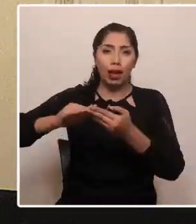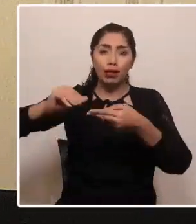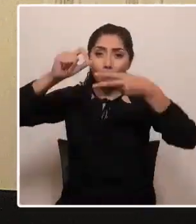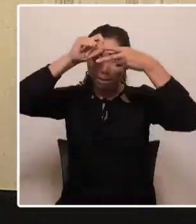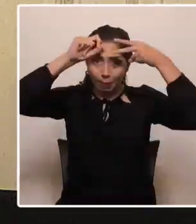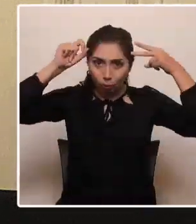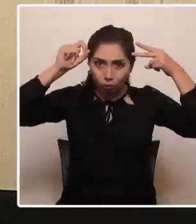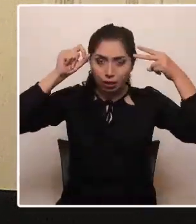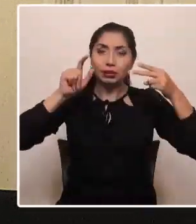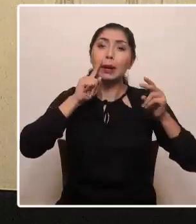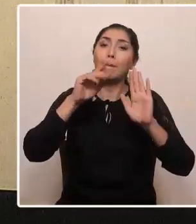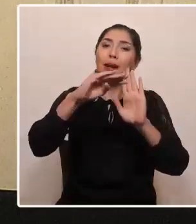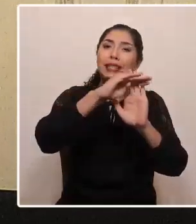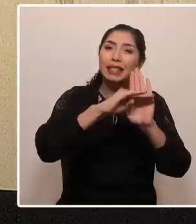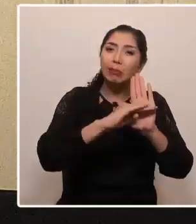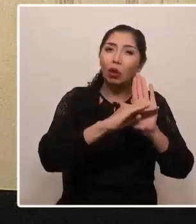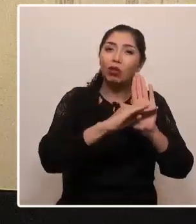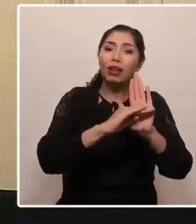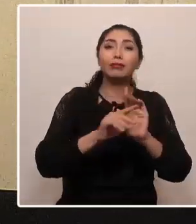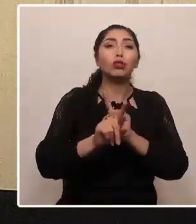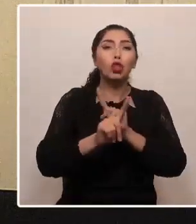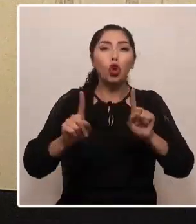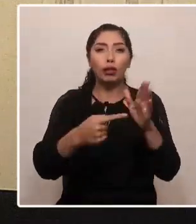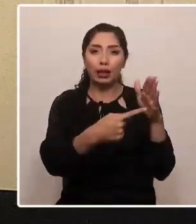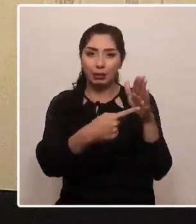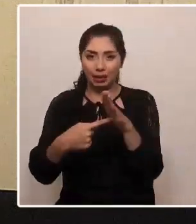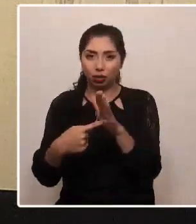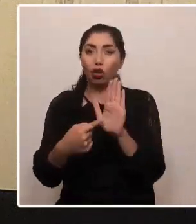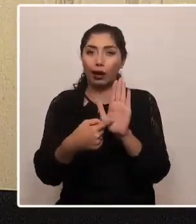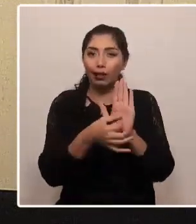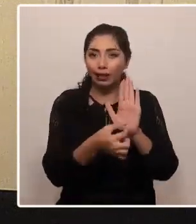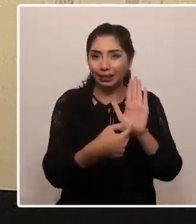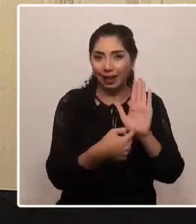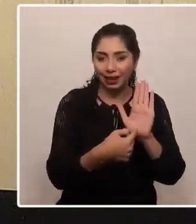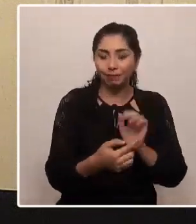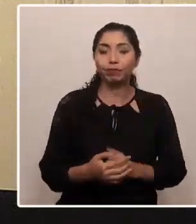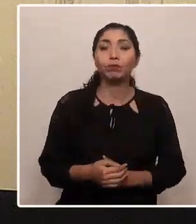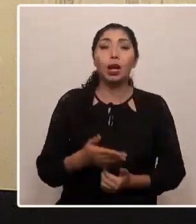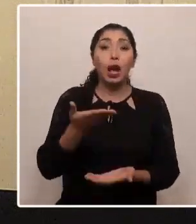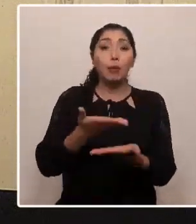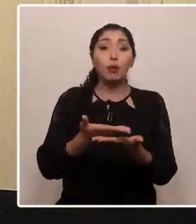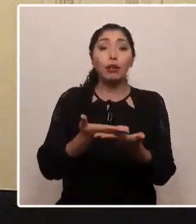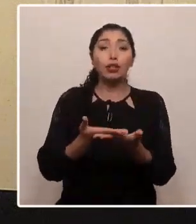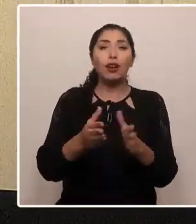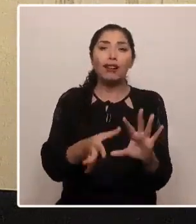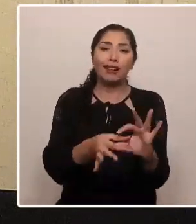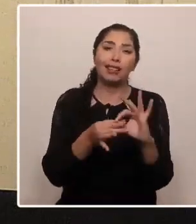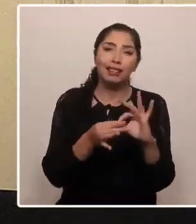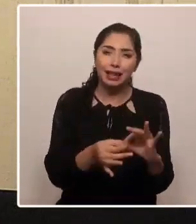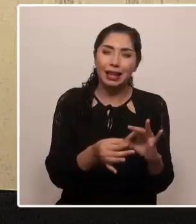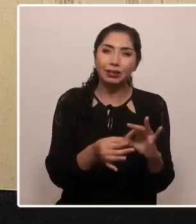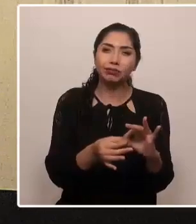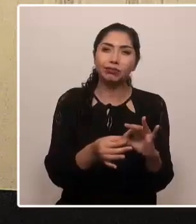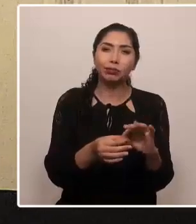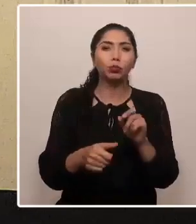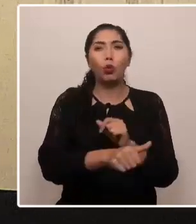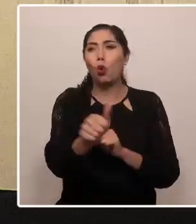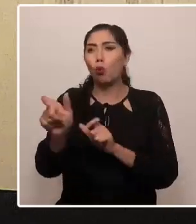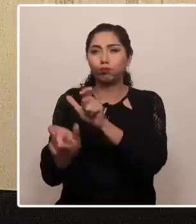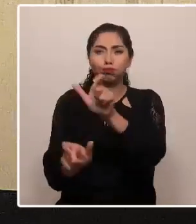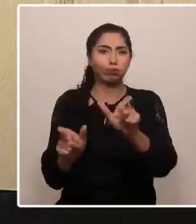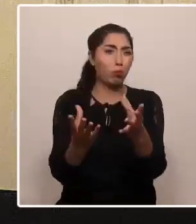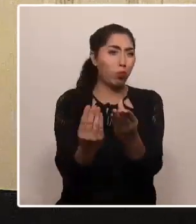al principio de no discriminación que ahí se contiene. Aprovecho de agradecer a los cientos de estudiantes que con